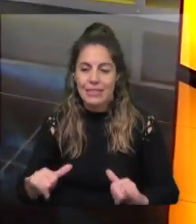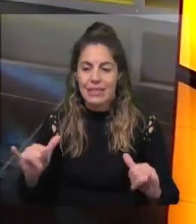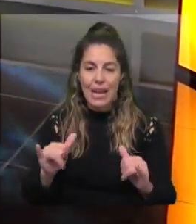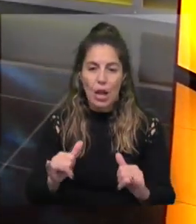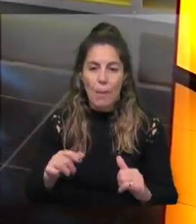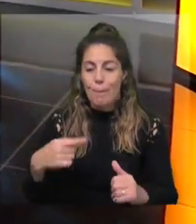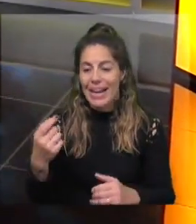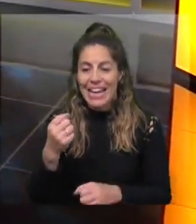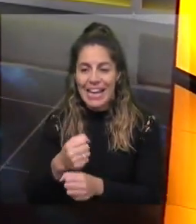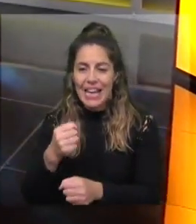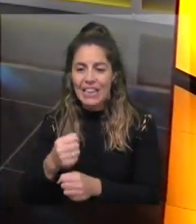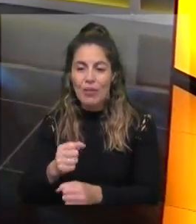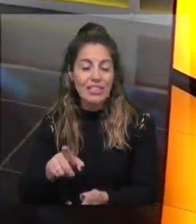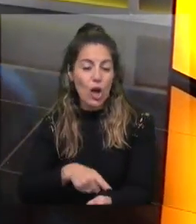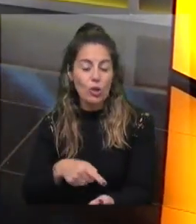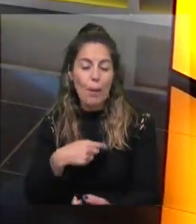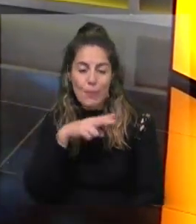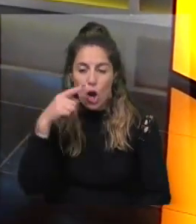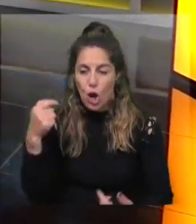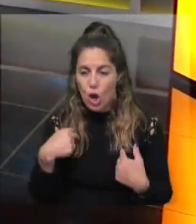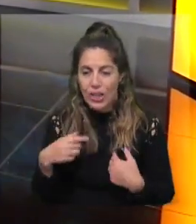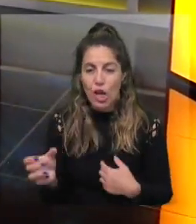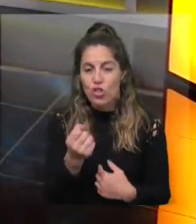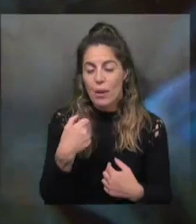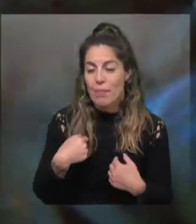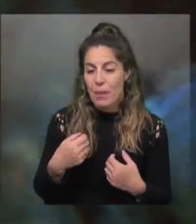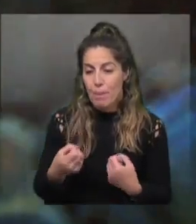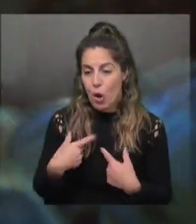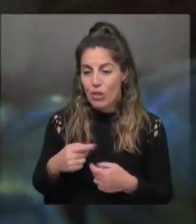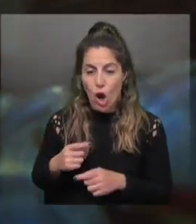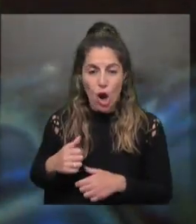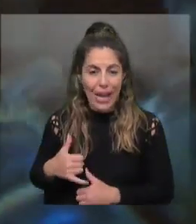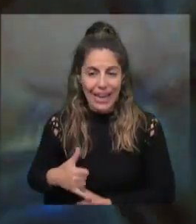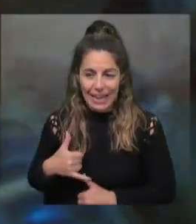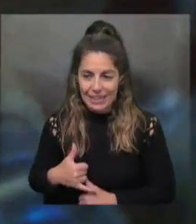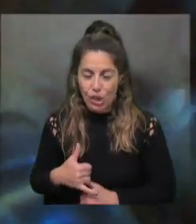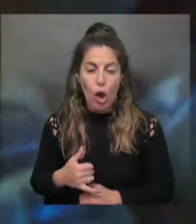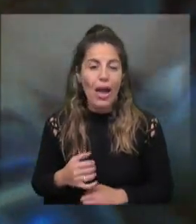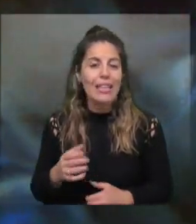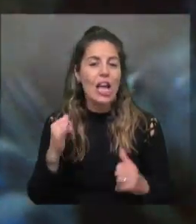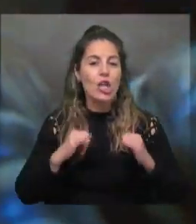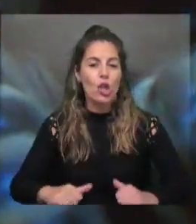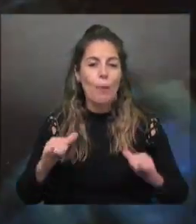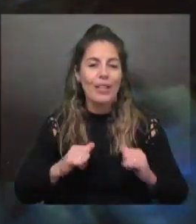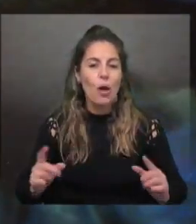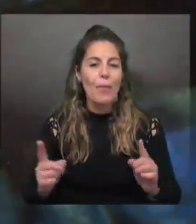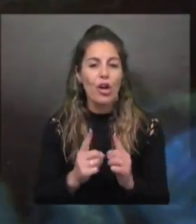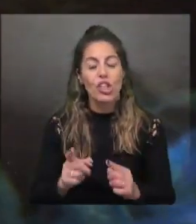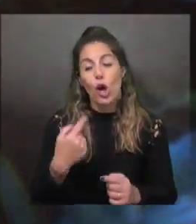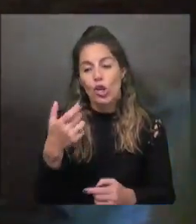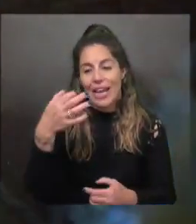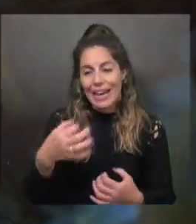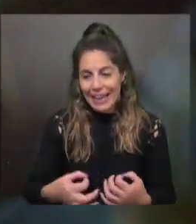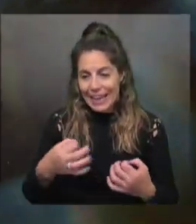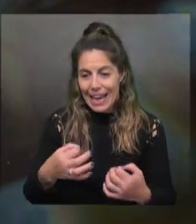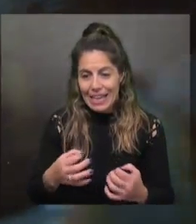las obreras se fueran acostumbrando a mi olor y conseguir mi propio ejército. Durante estos paseos me encontré con otras celdas reales que aún